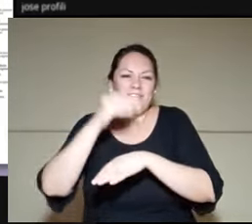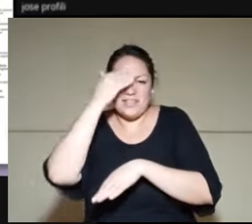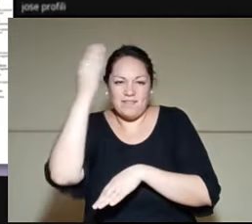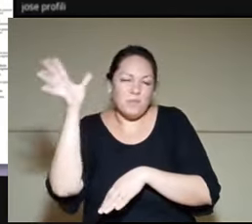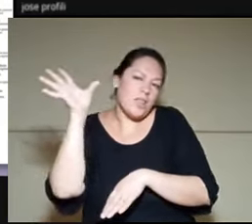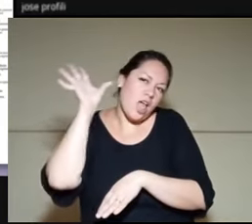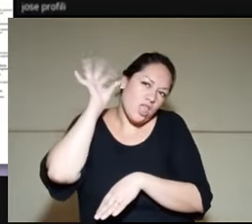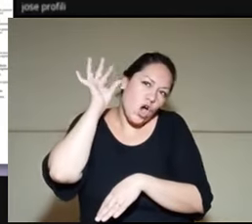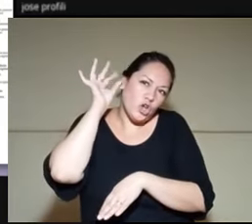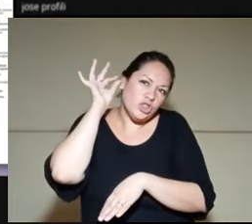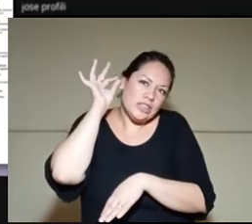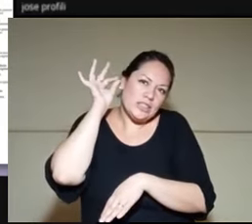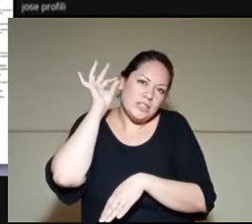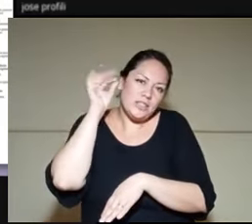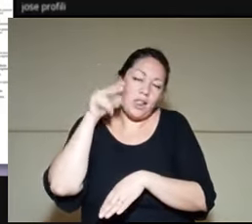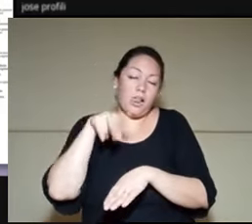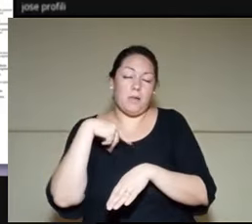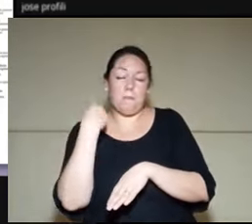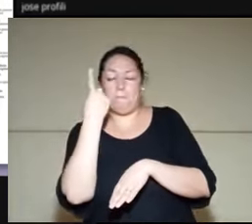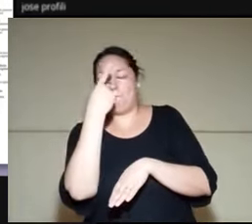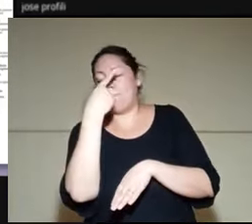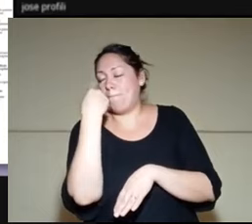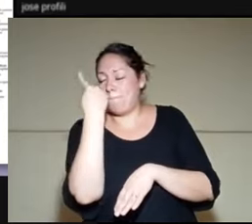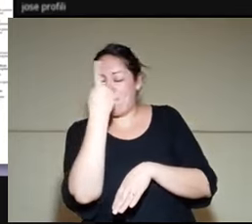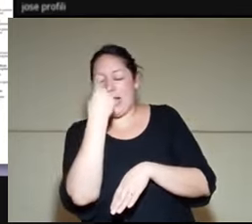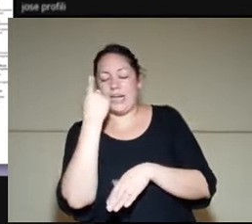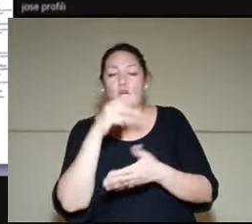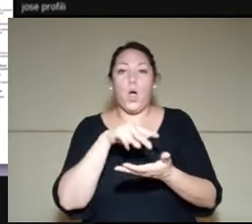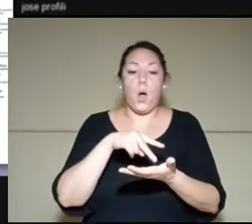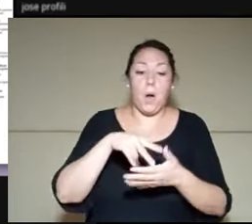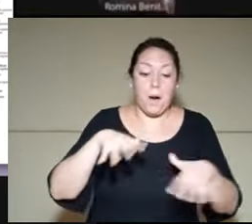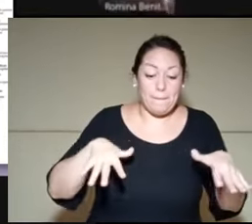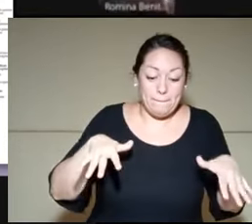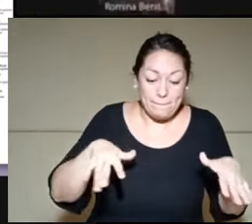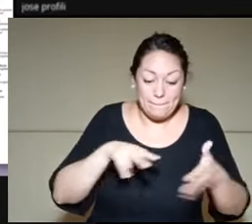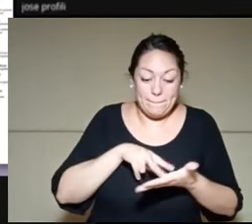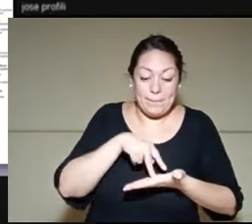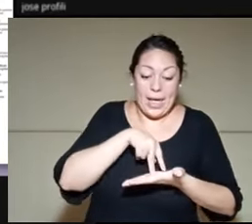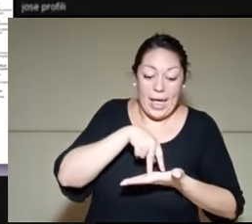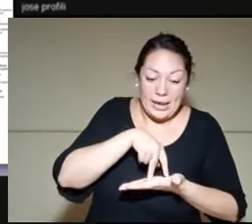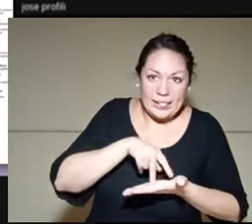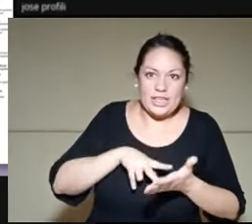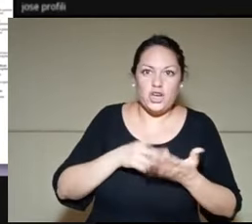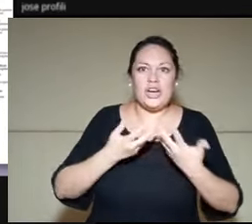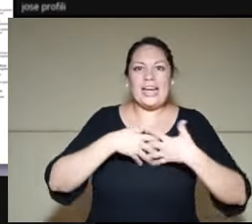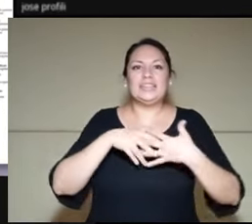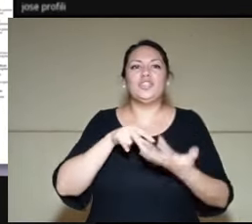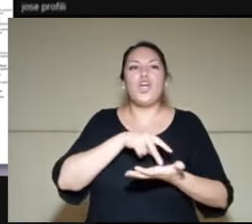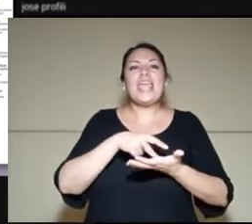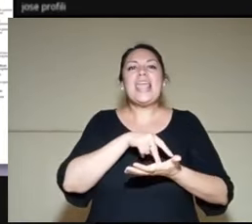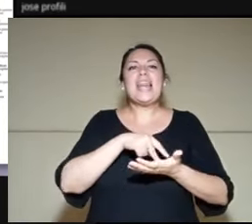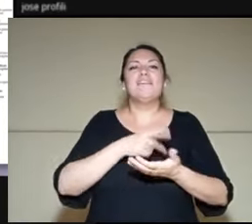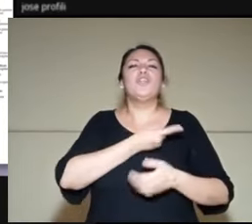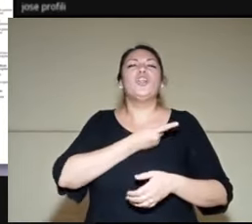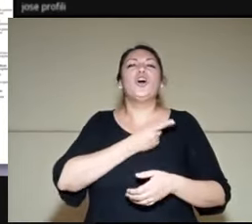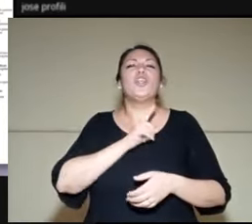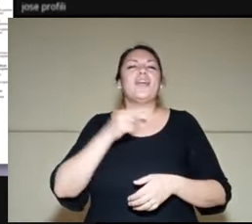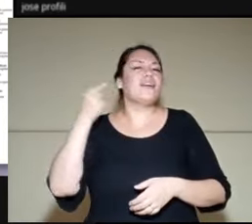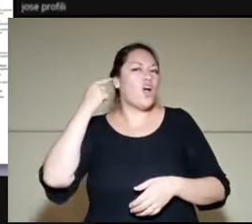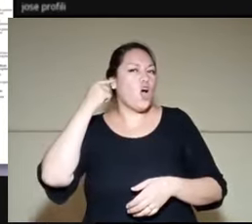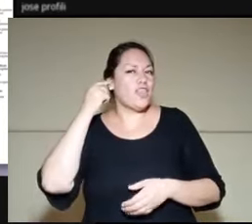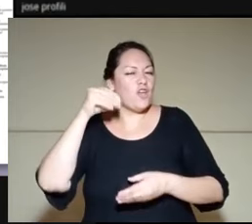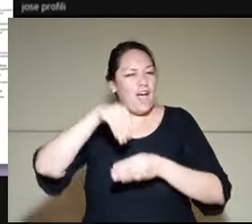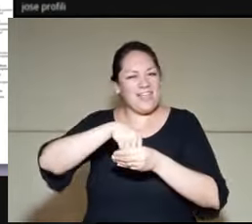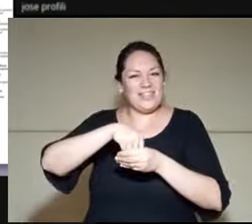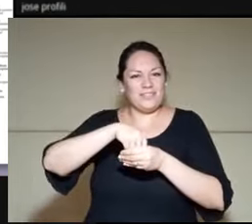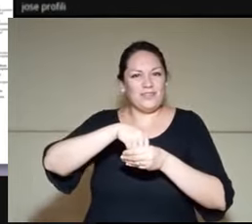oídos producen mareos o vértigos. Porque está en asociación el oído con el equilibrio, y el centro del equilibrio